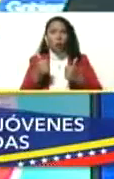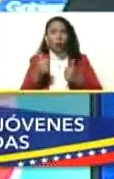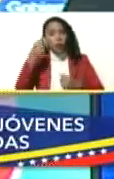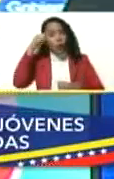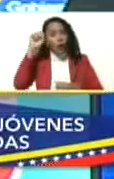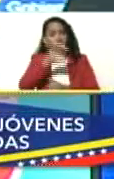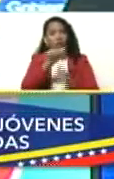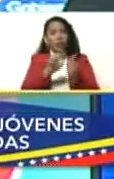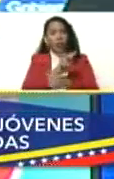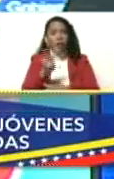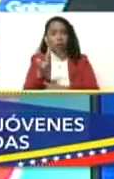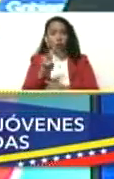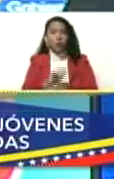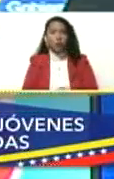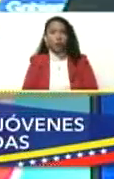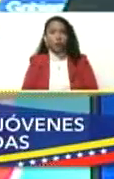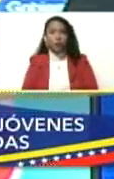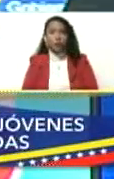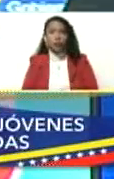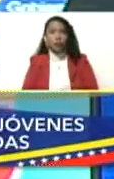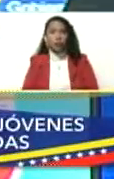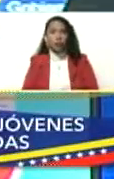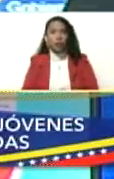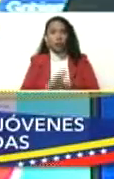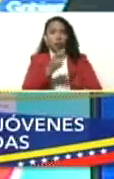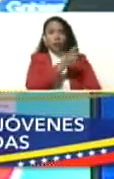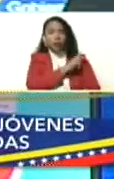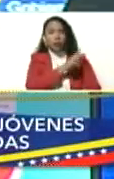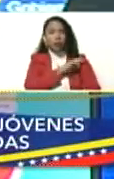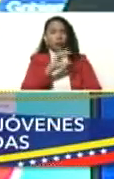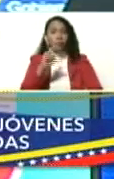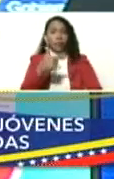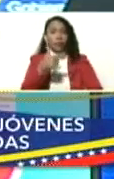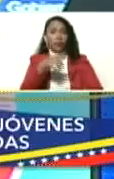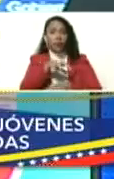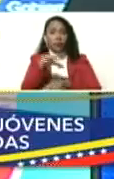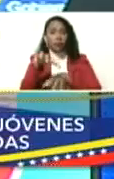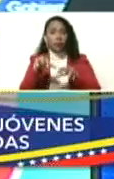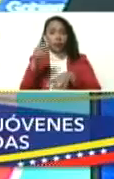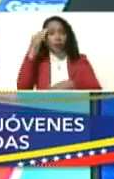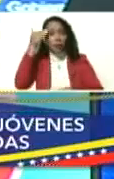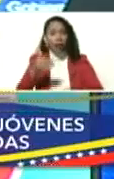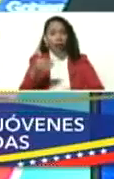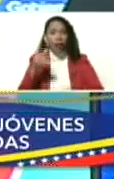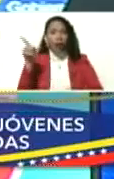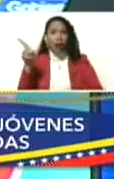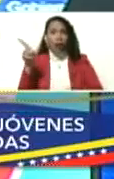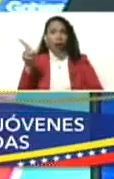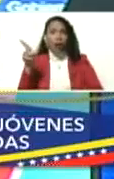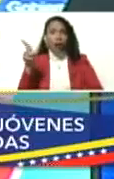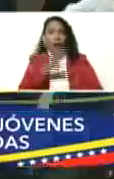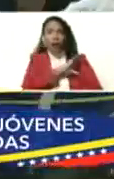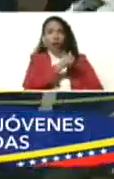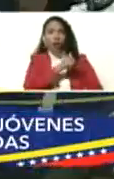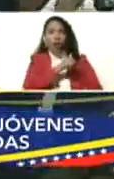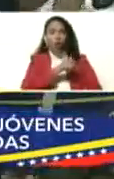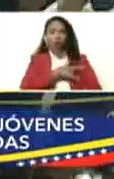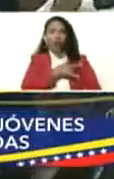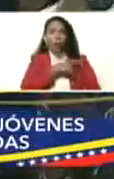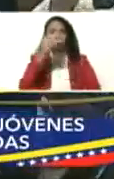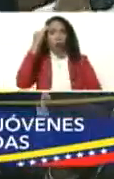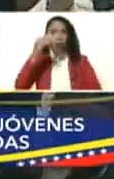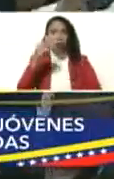de Educación. General de División Dilio Rodríguez Díaz, rector de la Universidad Militar Bolivariana